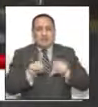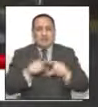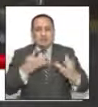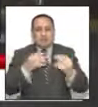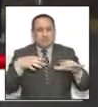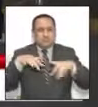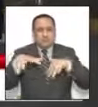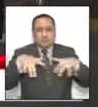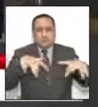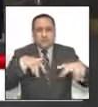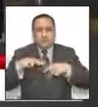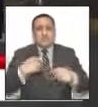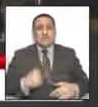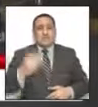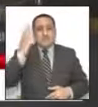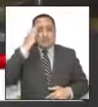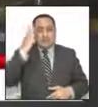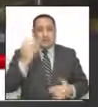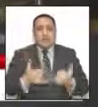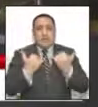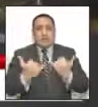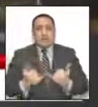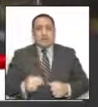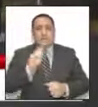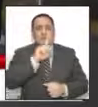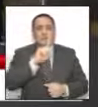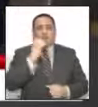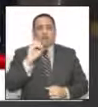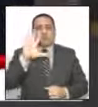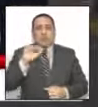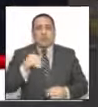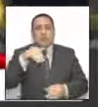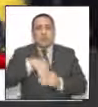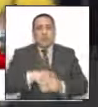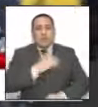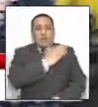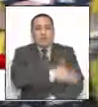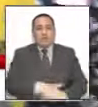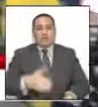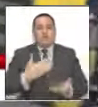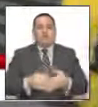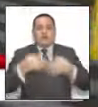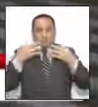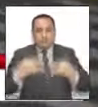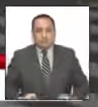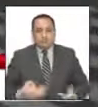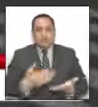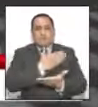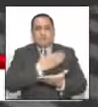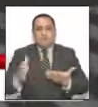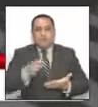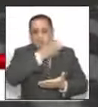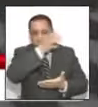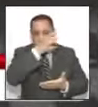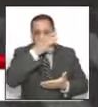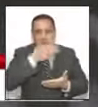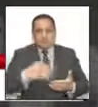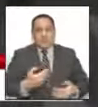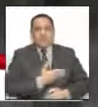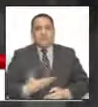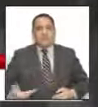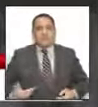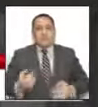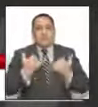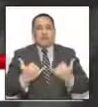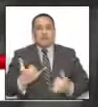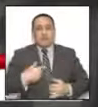movimiento luego de conocer los 105 votos a favor, el cual procede en la vacancia presidencial